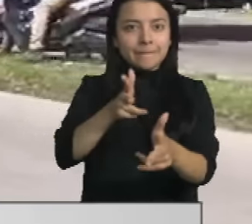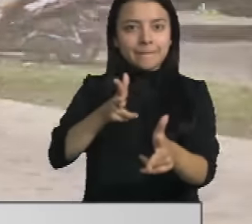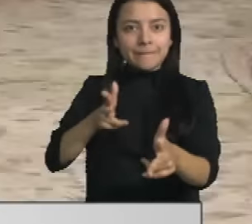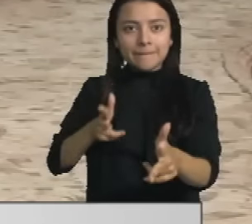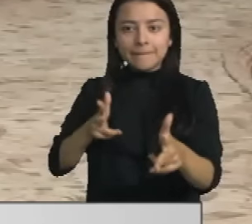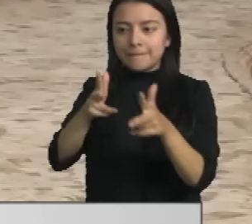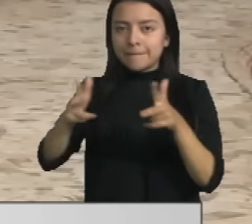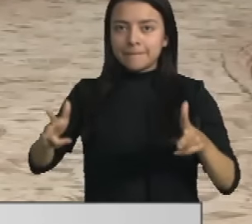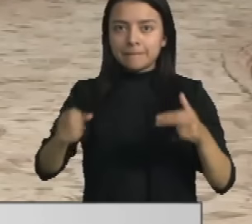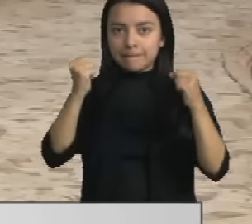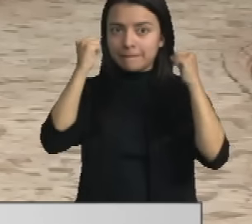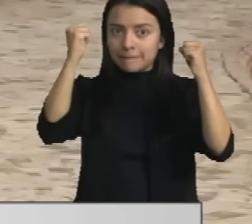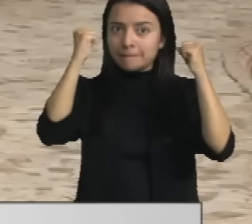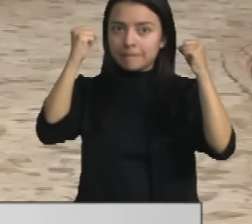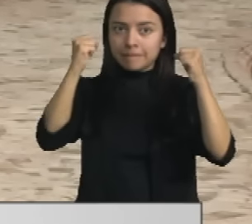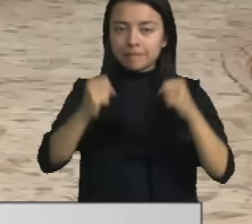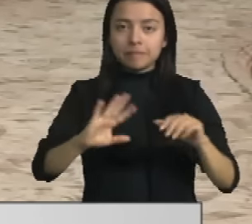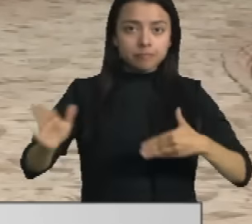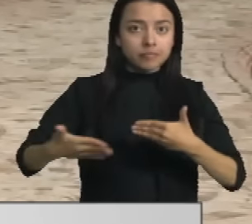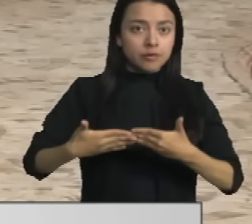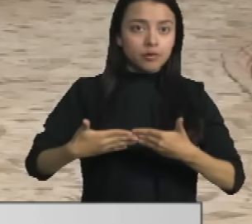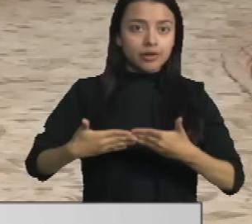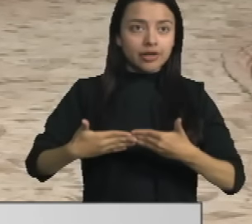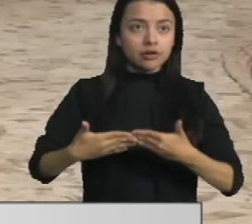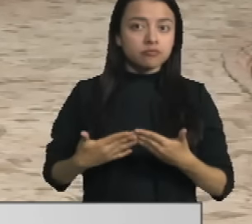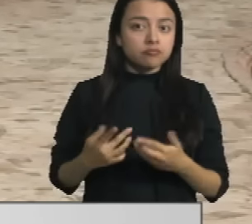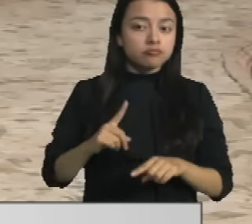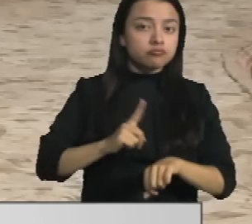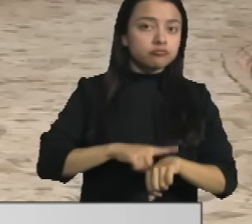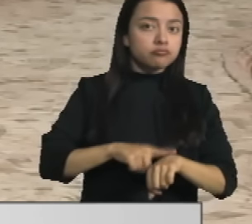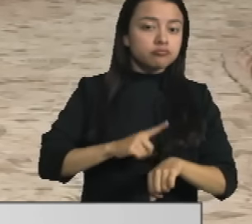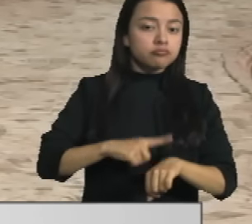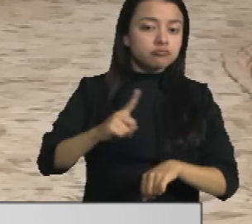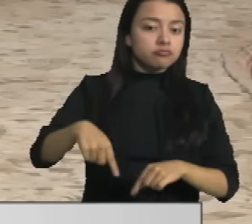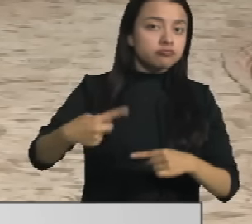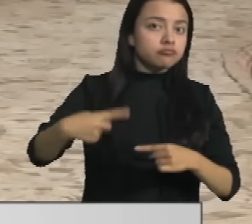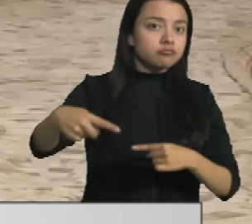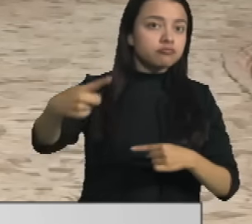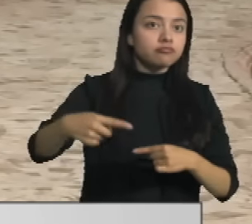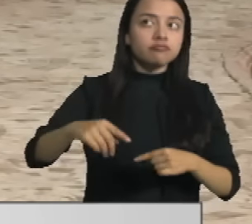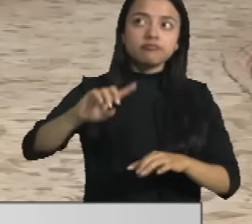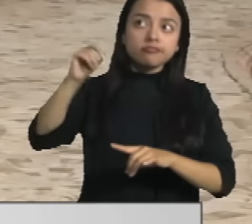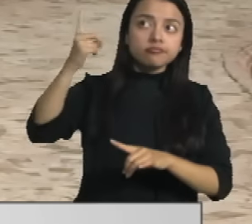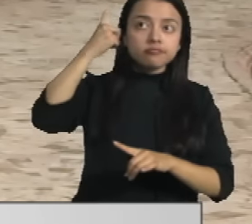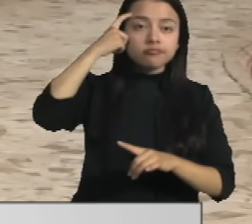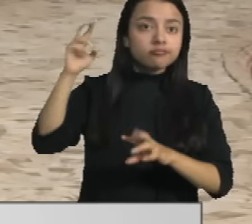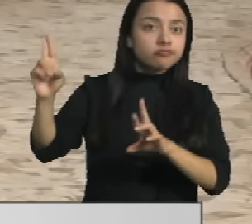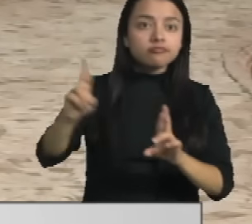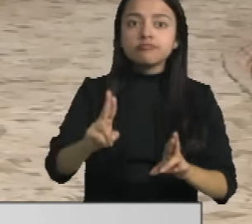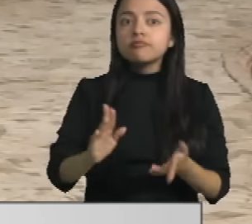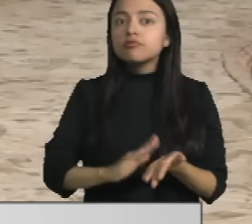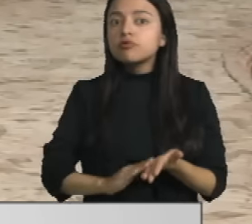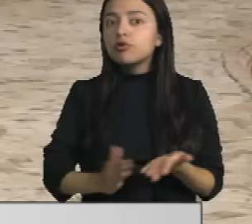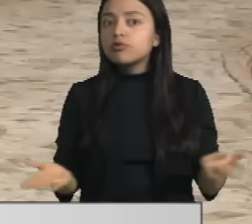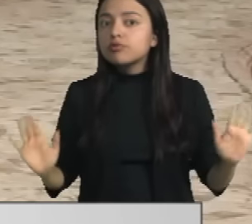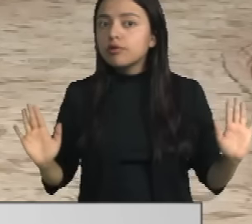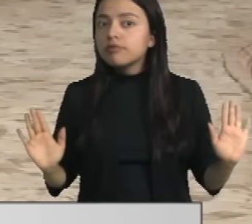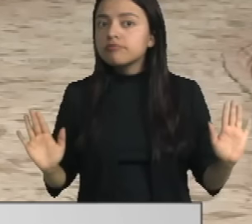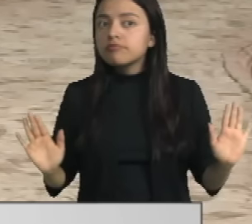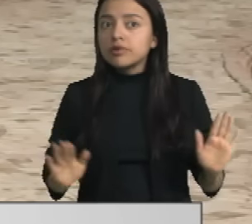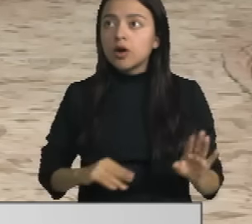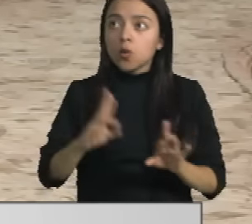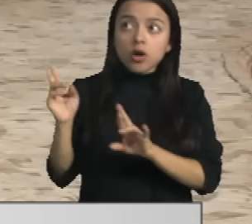y bloqueando la vía oriental por tiempo indefinido hasta que haya una solución del gobierno a los reclamos